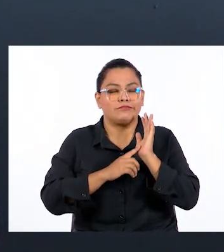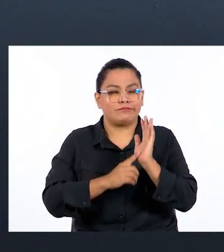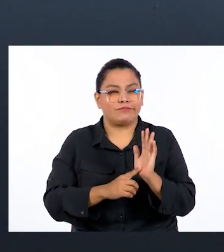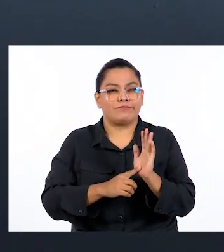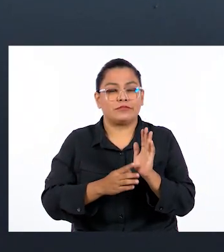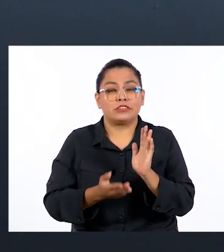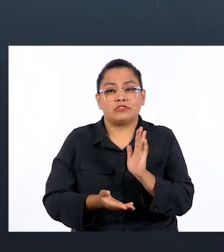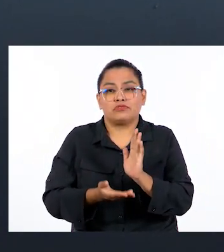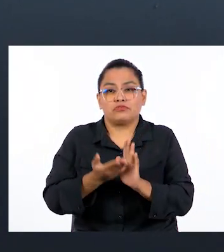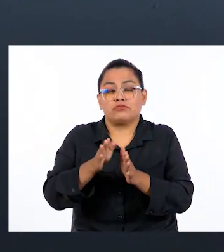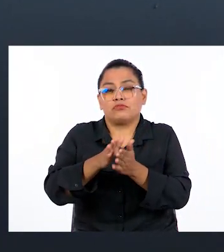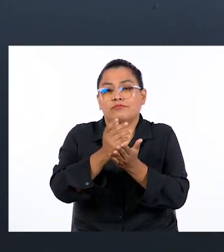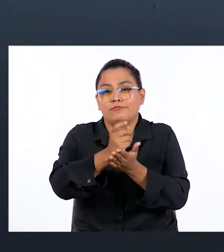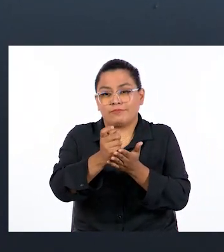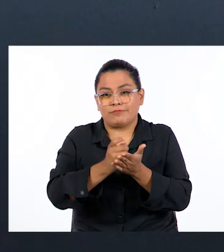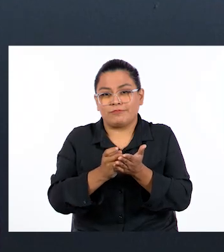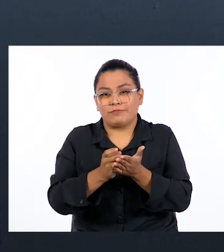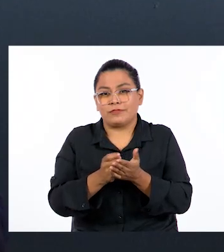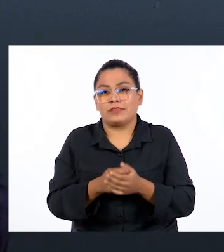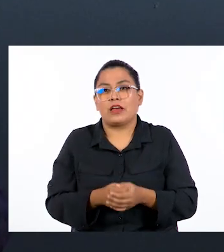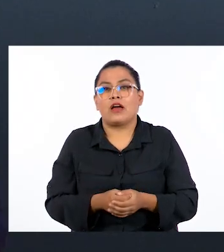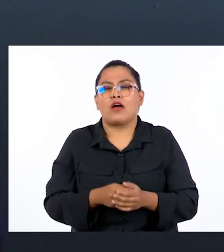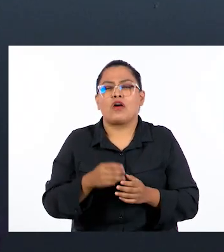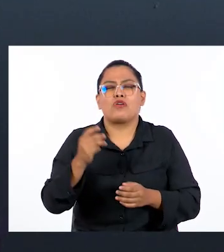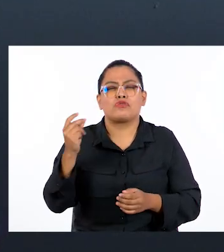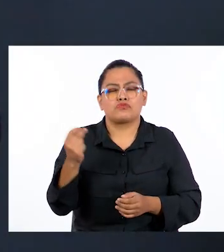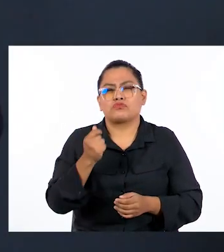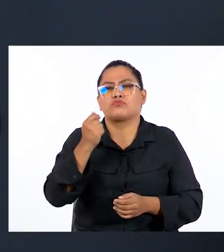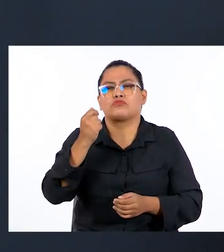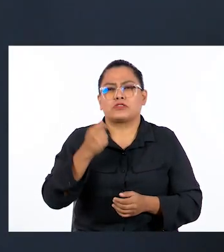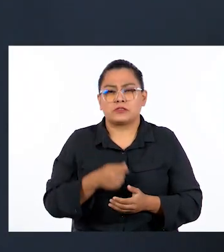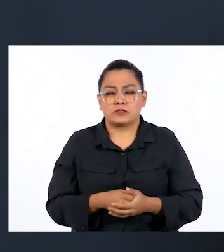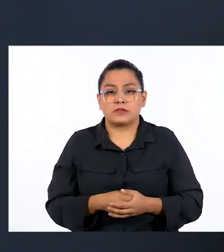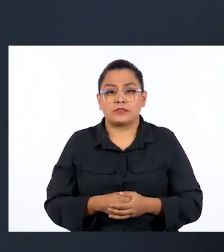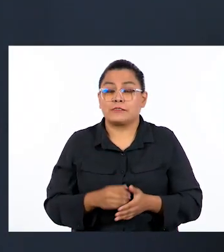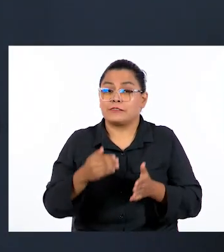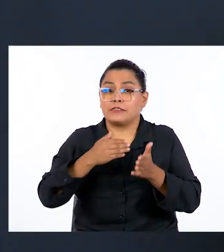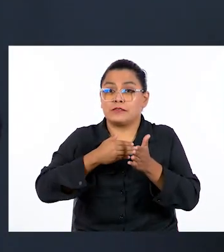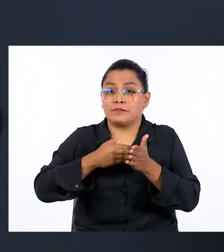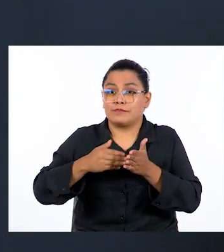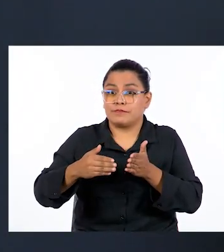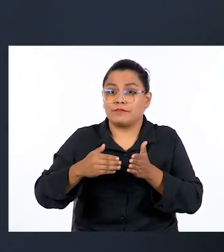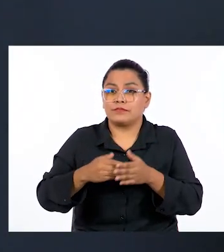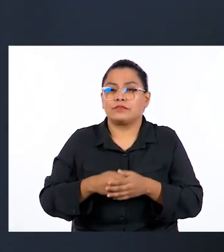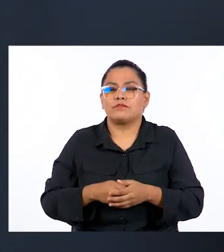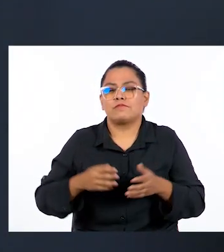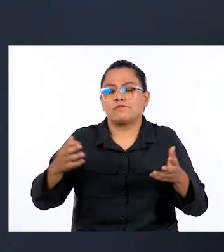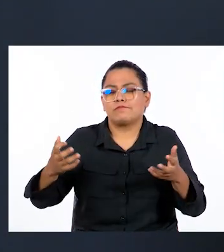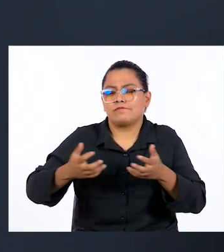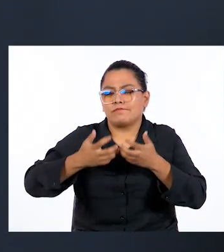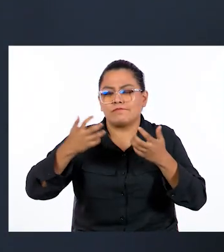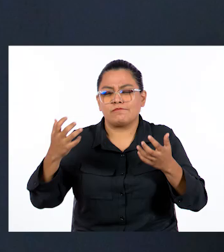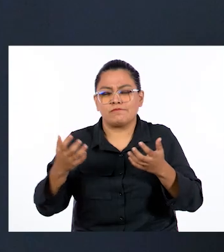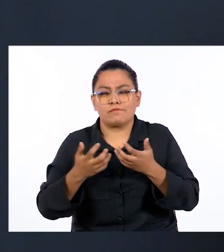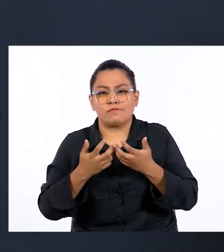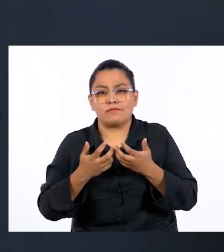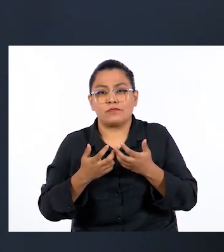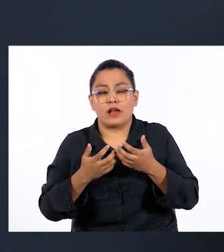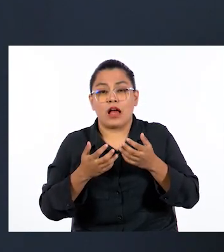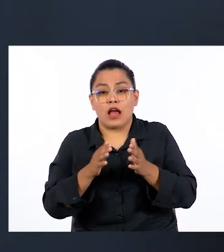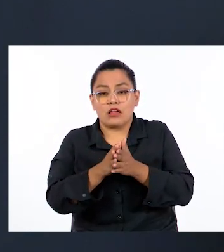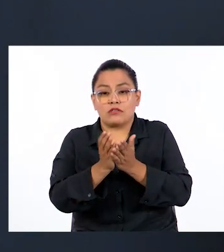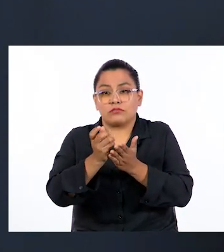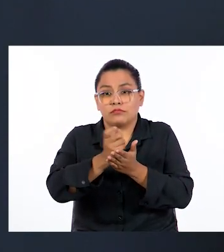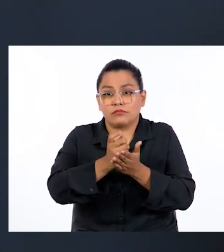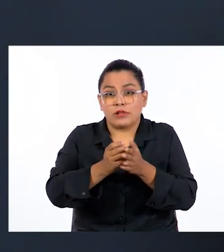desarrollar del libro de texto de una manera eficaz. Para empezar, debemos explorar las primeras páginas de